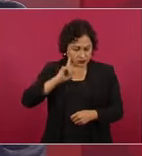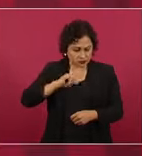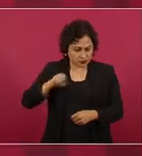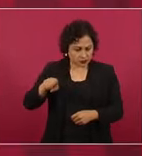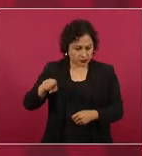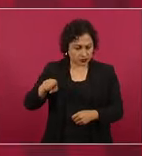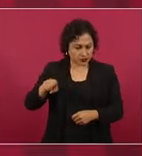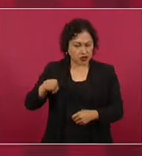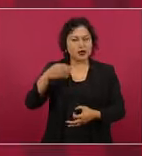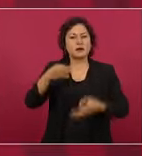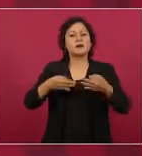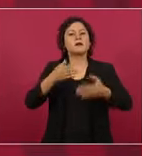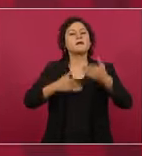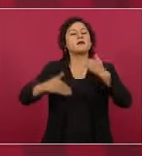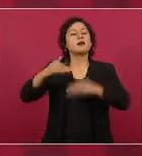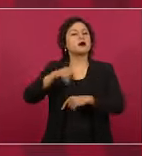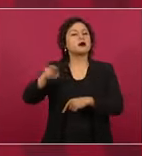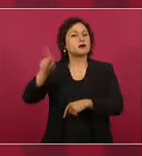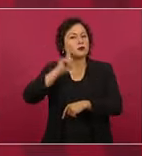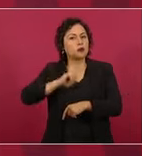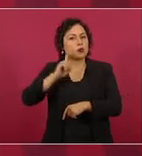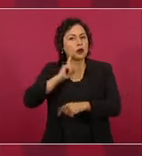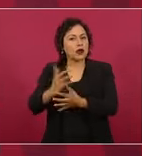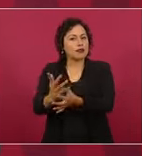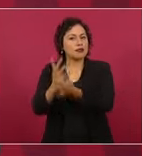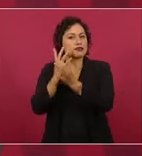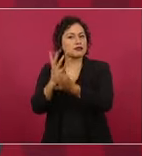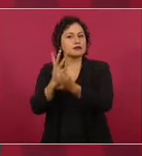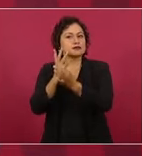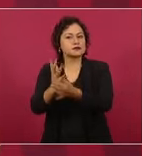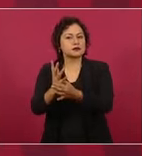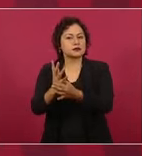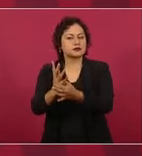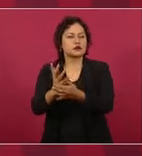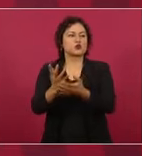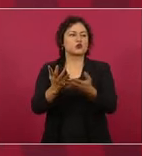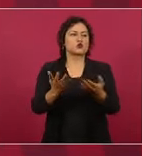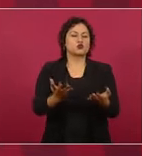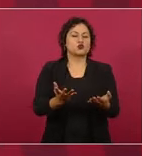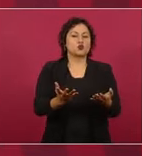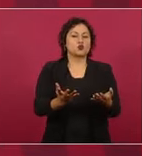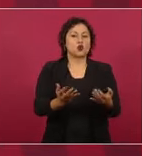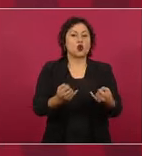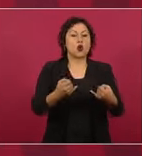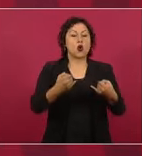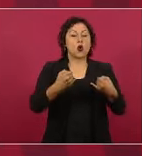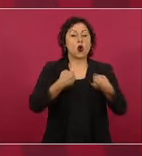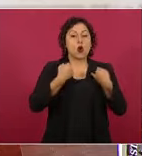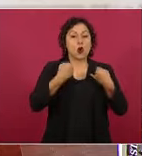la magistrada? De que los jóvenes iban a votar,